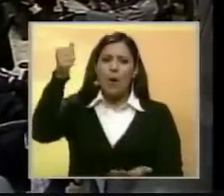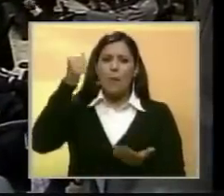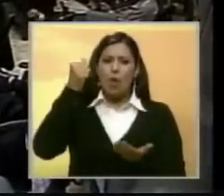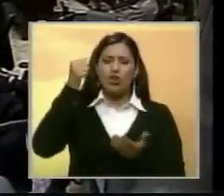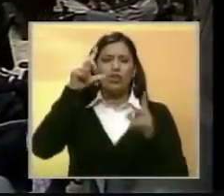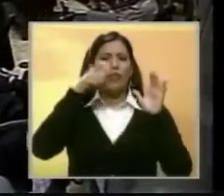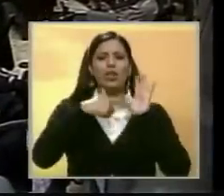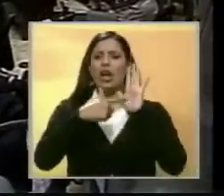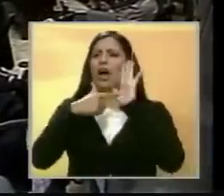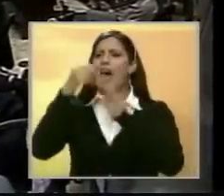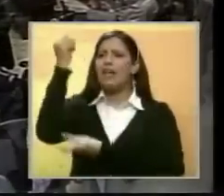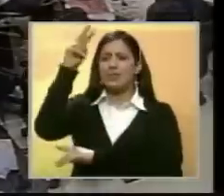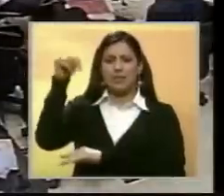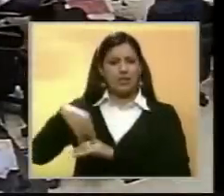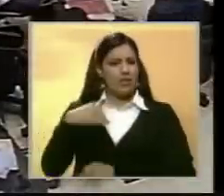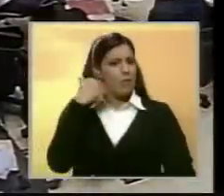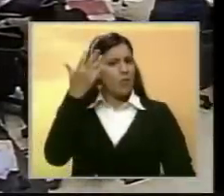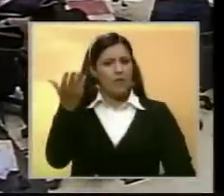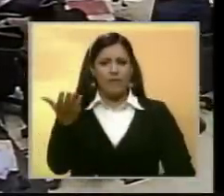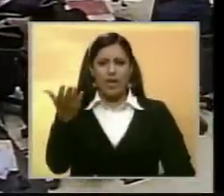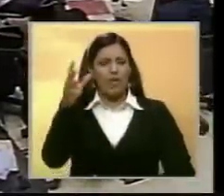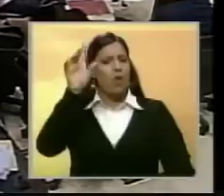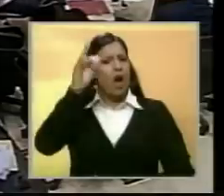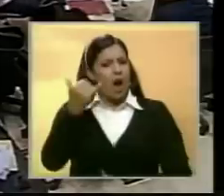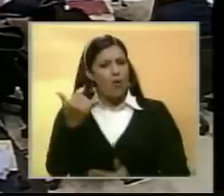las lleven al seno del Parlamento, por lo que